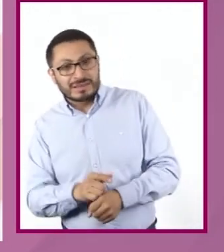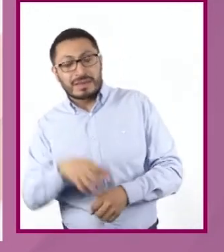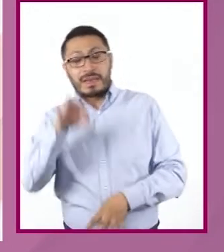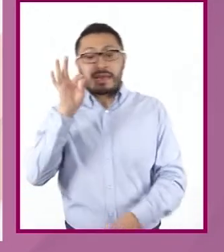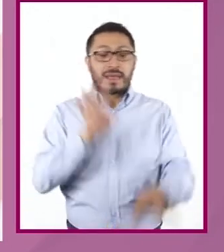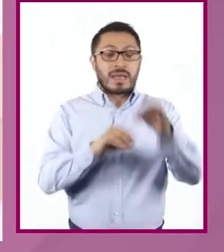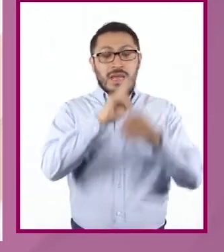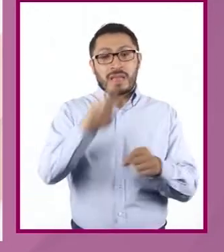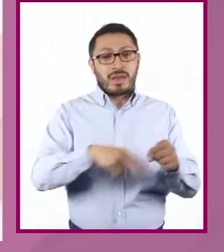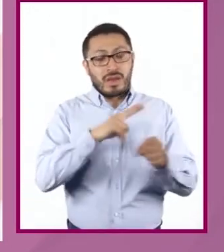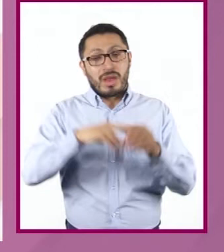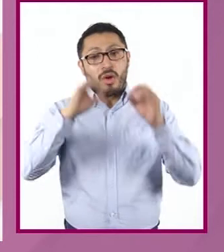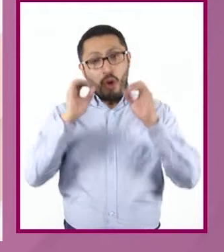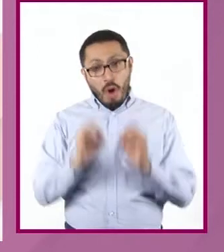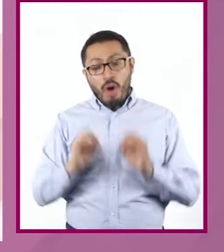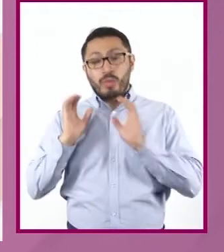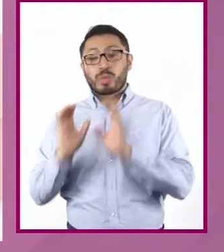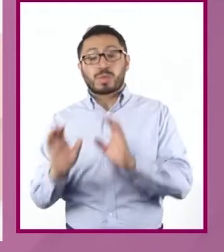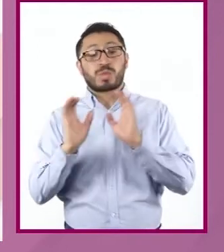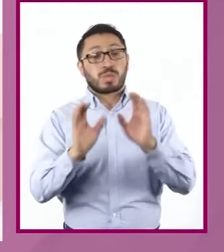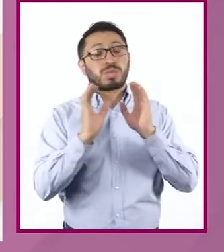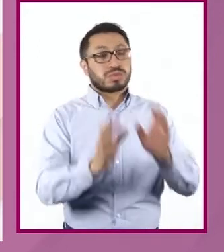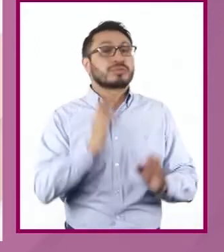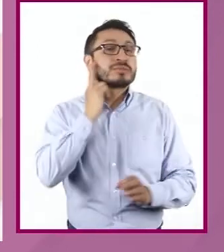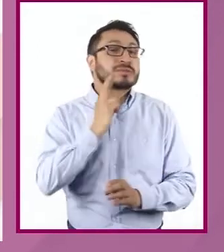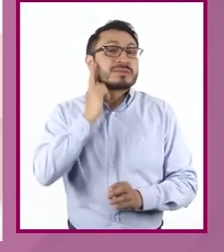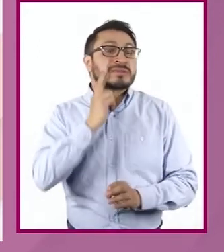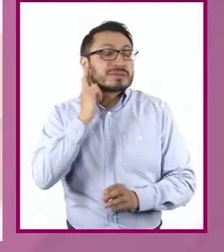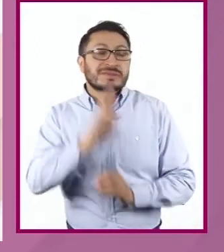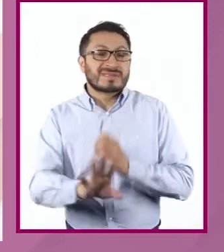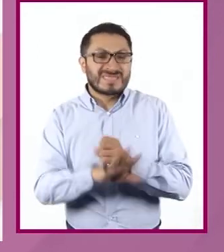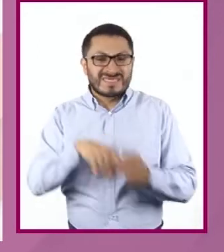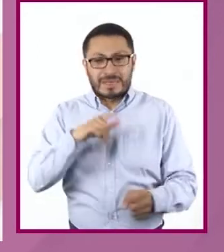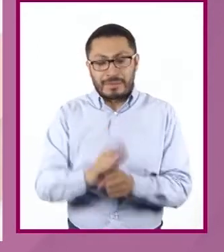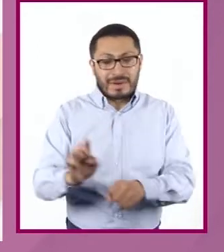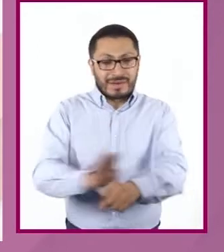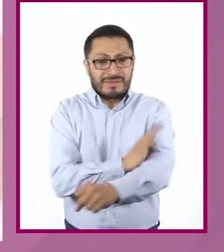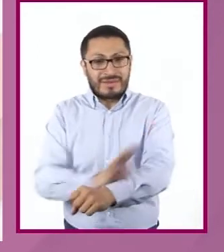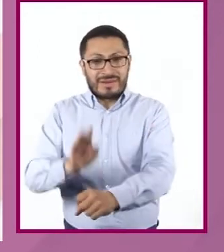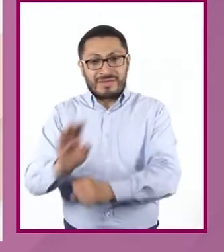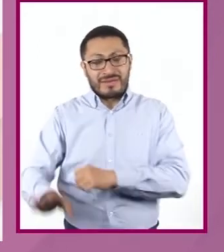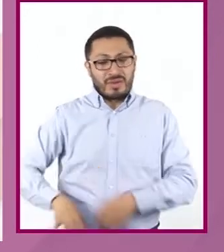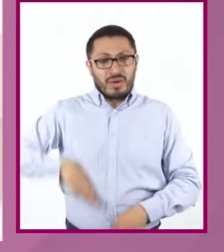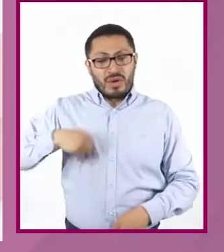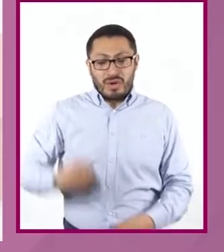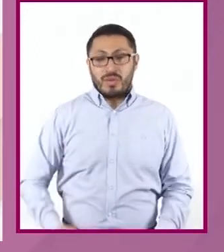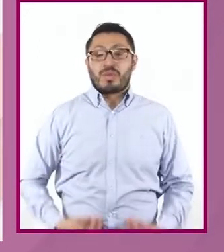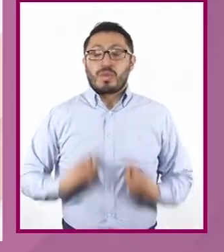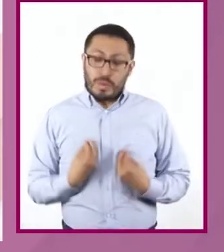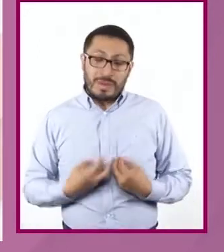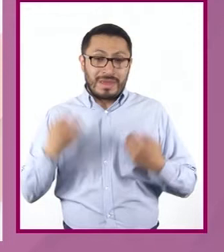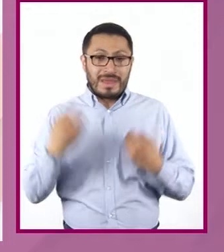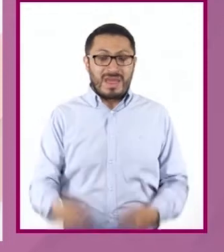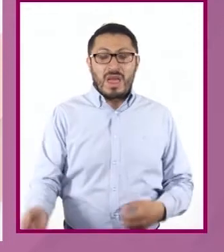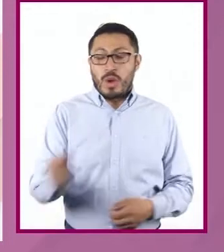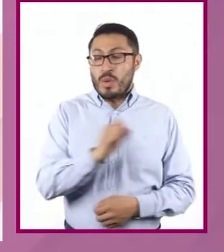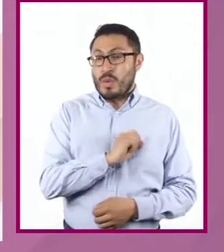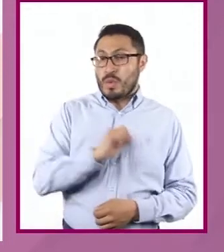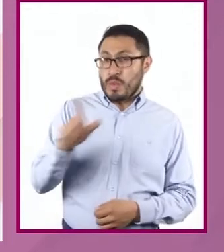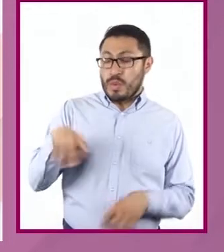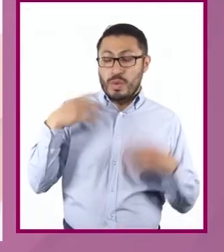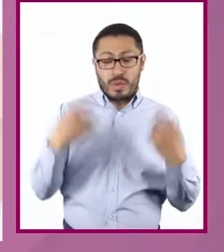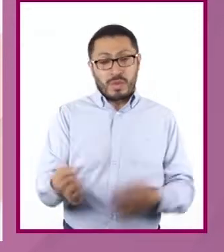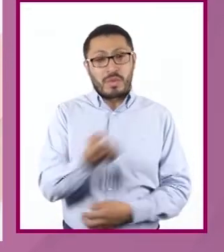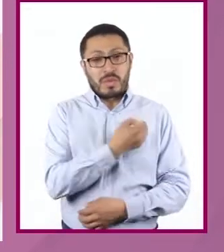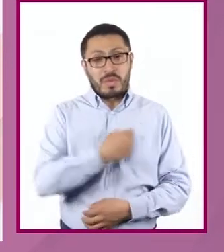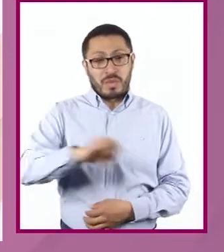la conservación de las razas favorecidas en la lucha por la vida, que fue un éxito inmediato. Darwin,